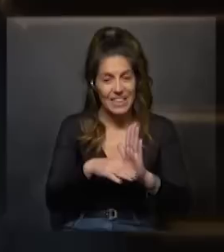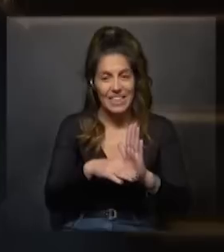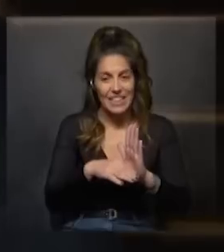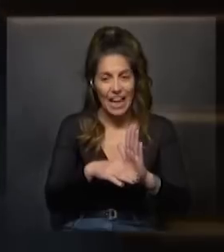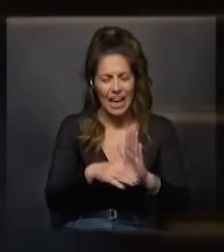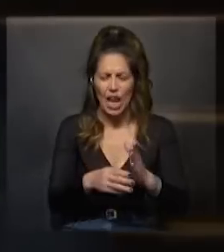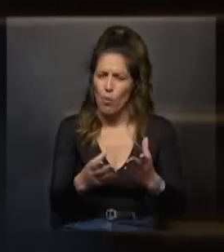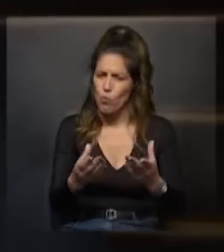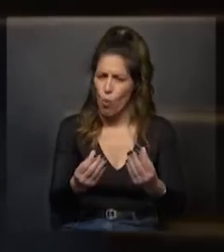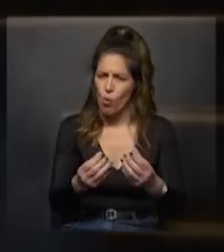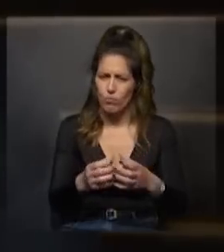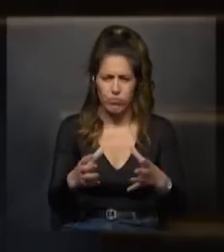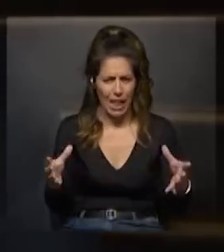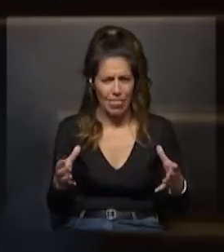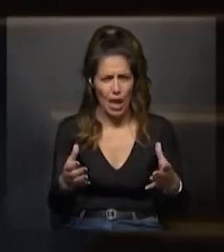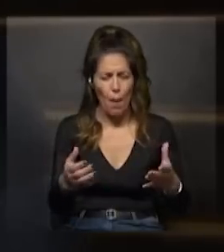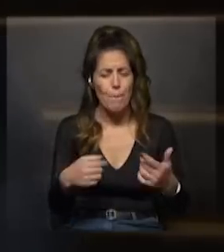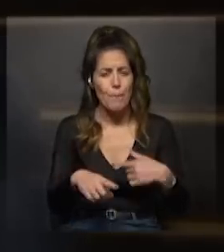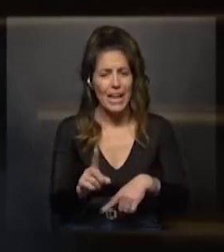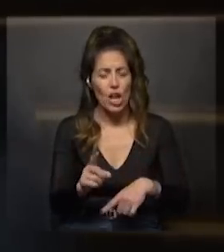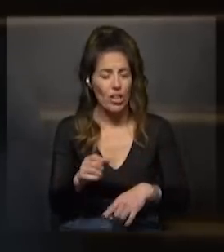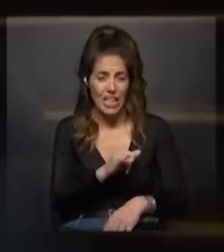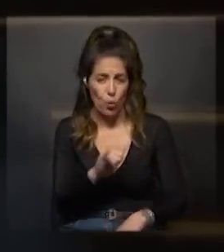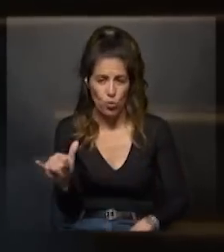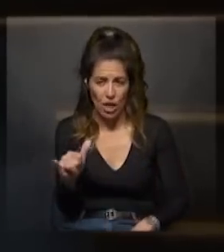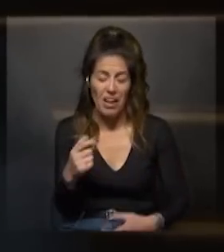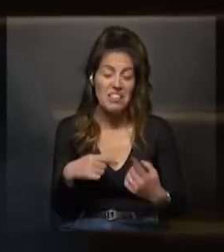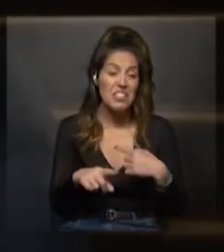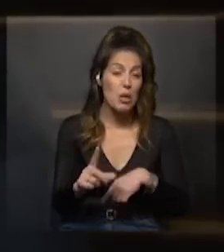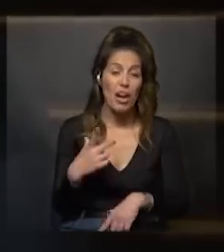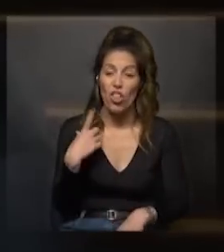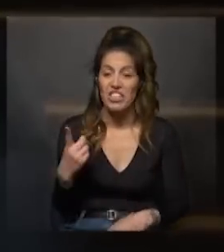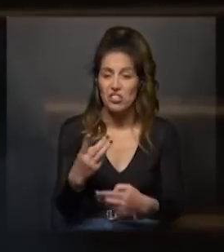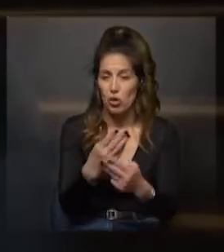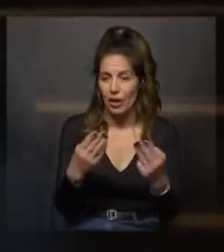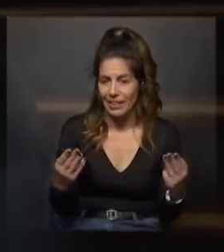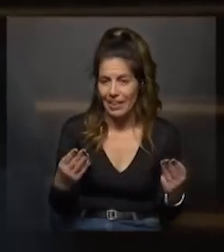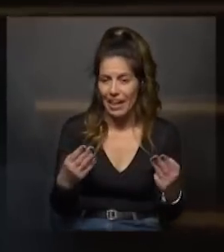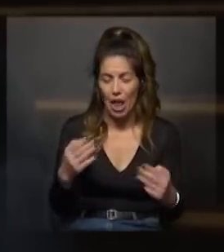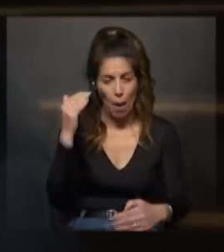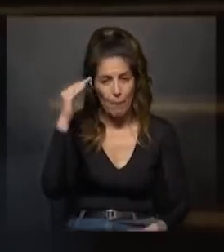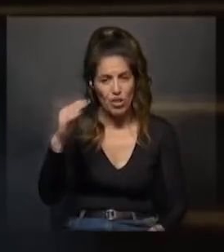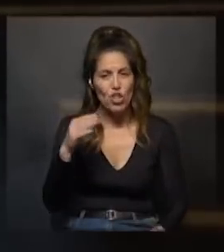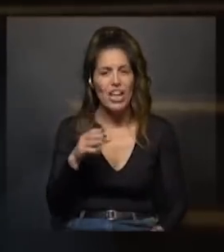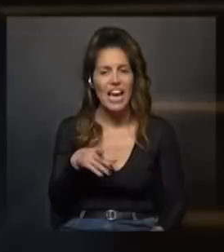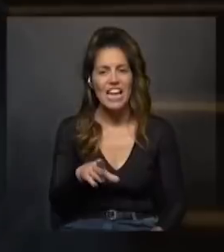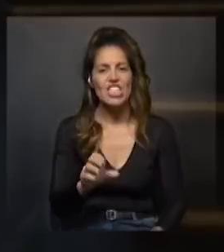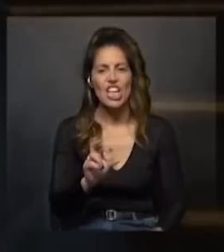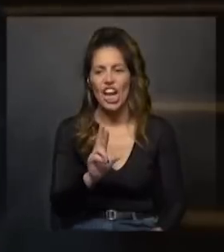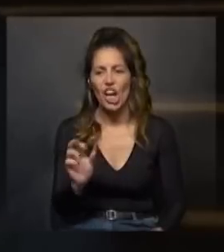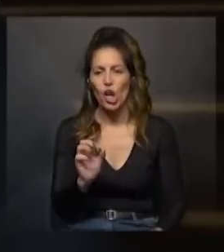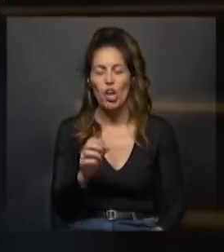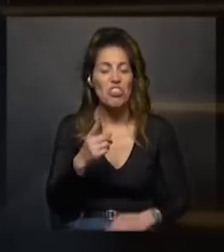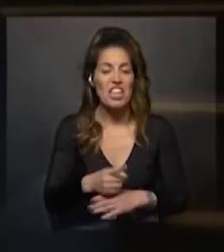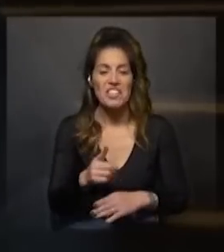era demasiado para lo que se lo acusaba sin embargo la dirección general la profesora cherro decide no